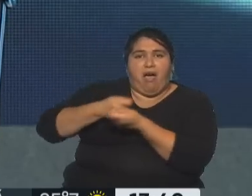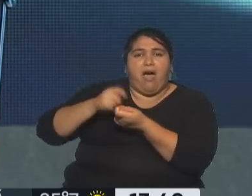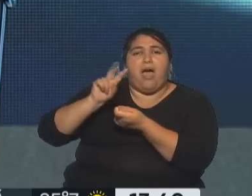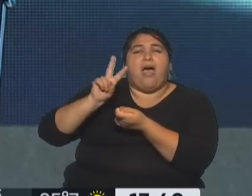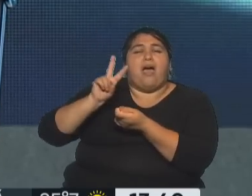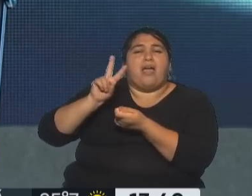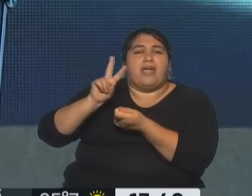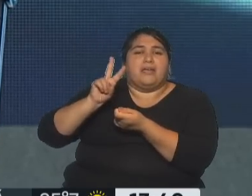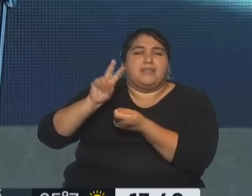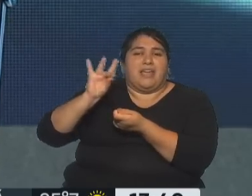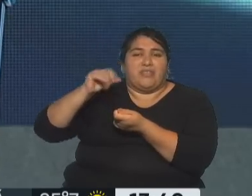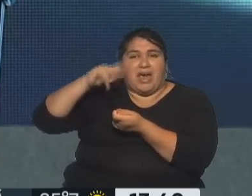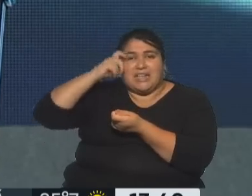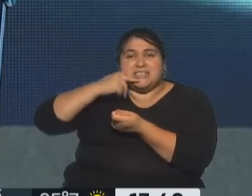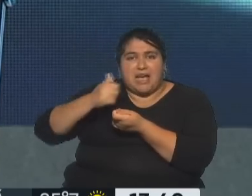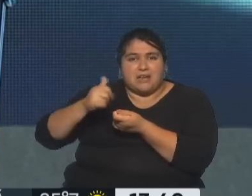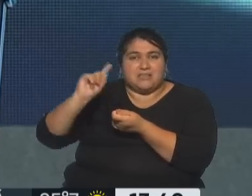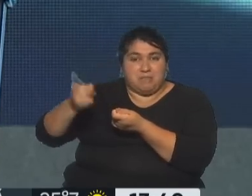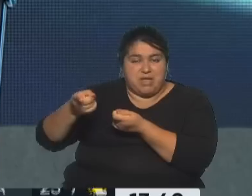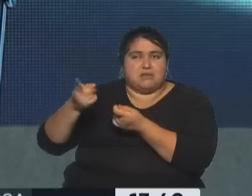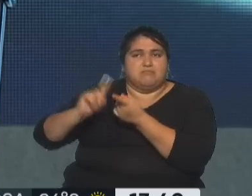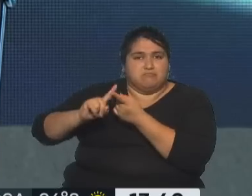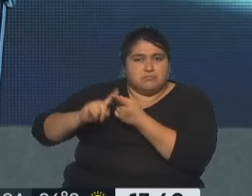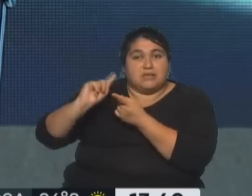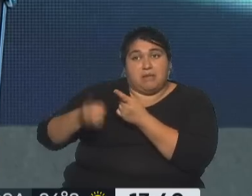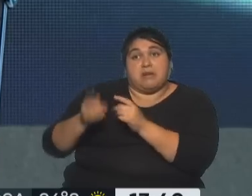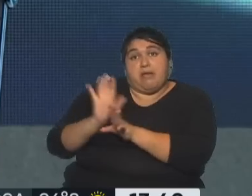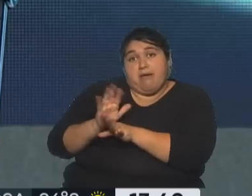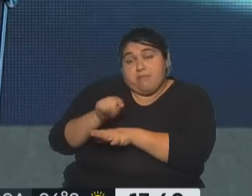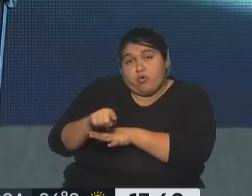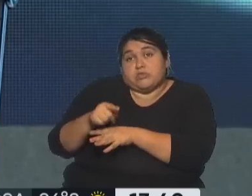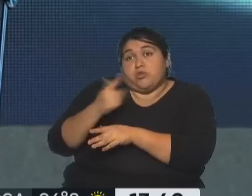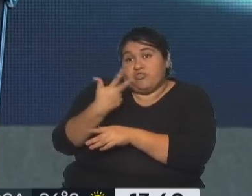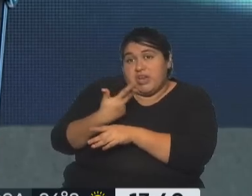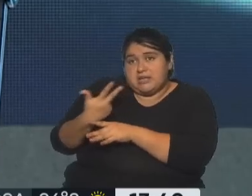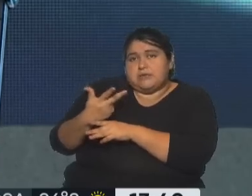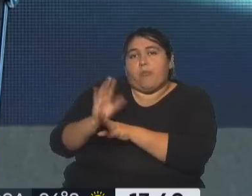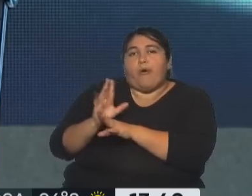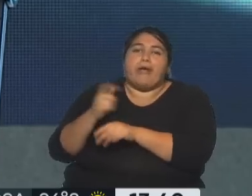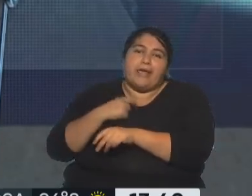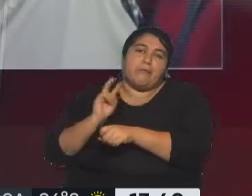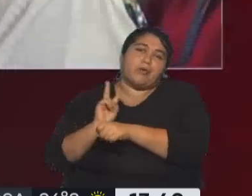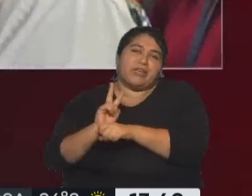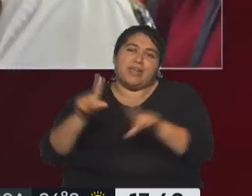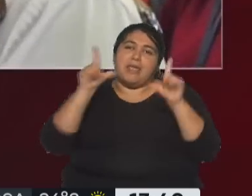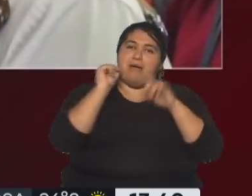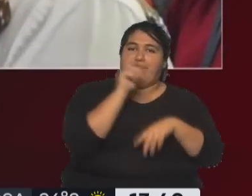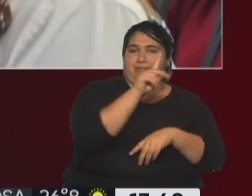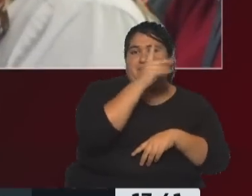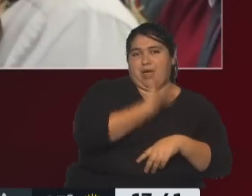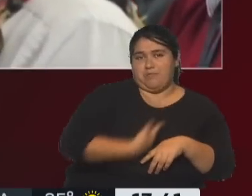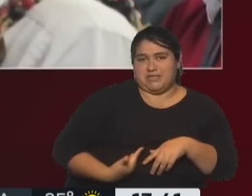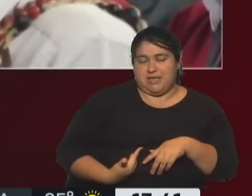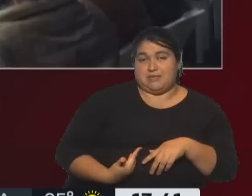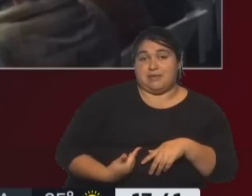este hombre, Danilo Carrera, protegido del presidente Lasso. Y esto es muy importante porque entre los ecuatorianos, la verdad que